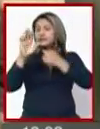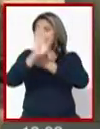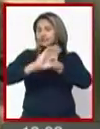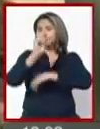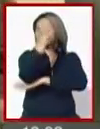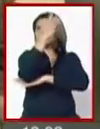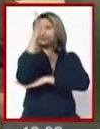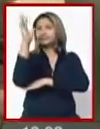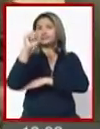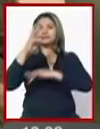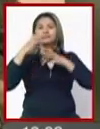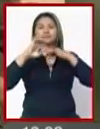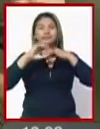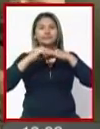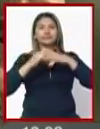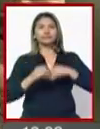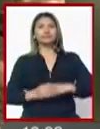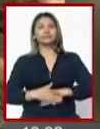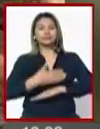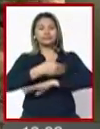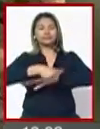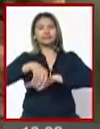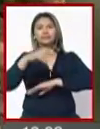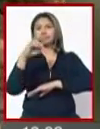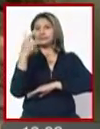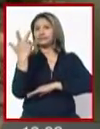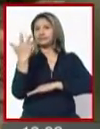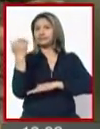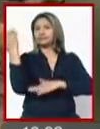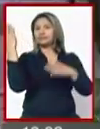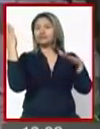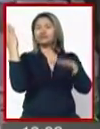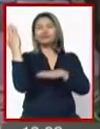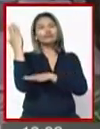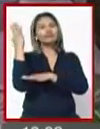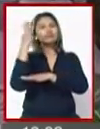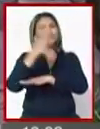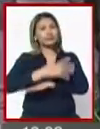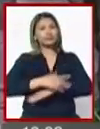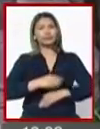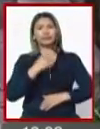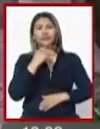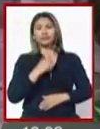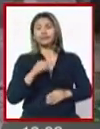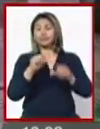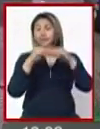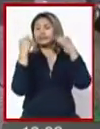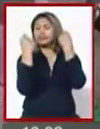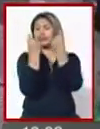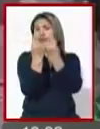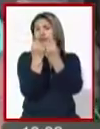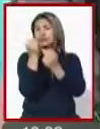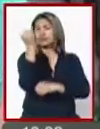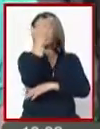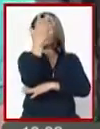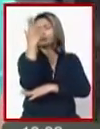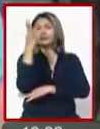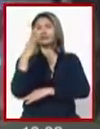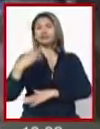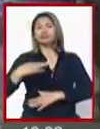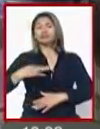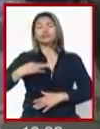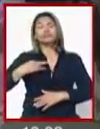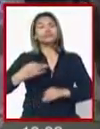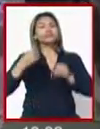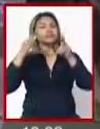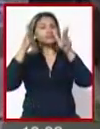defender un árbol en el cuarto anillo de la avenida Radial 13, el cual iban a talar. Se imagina que activistas del Colectivo Árbol, que somos